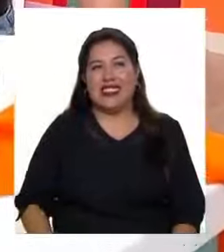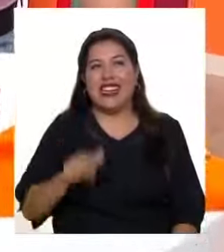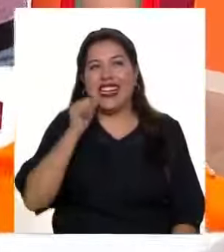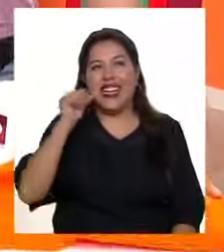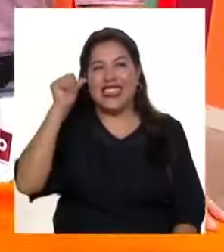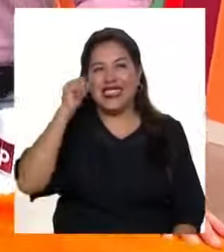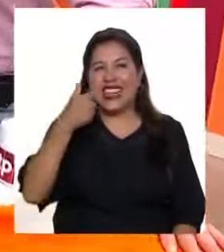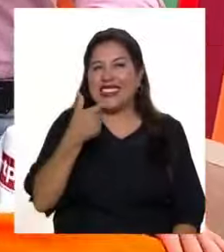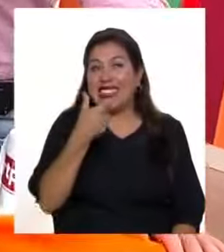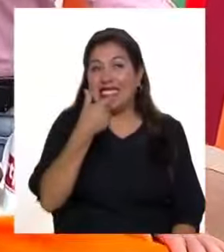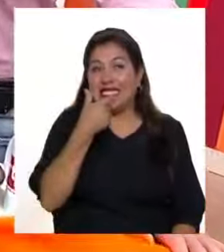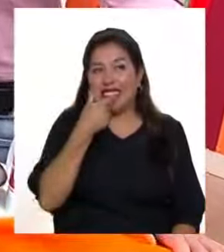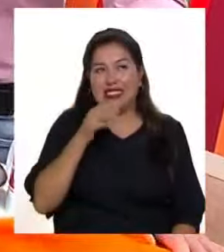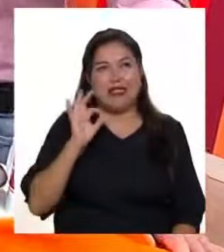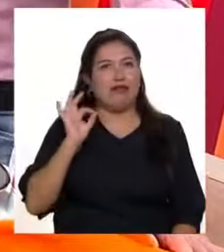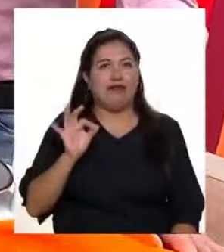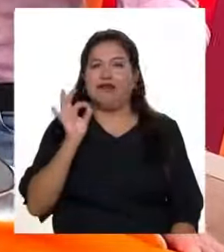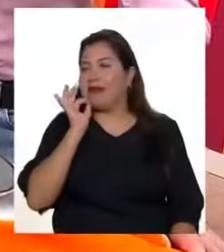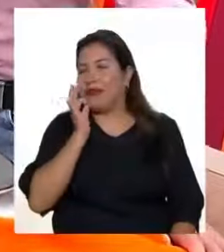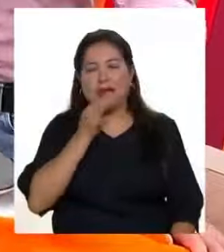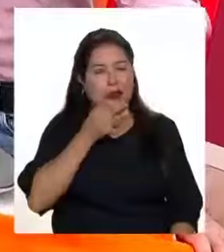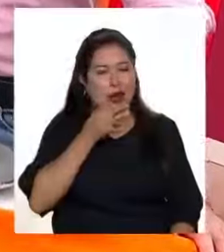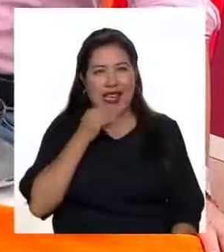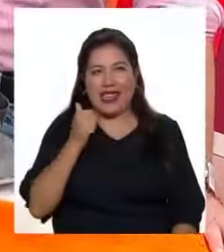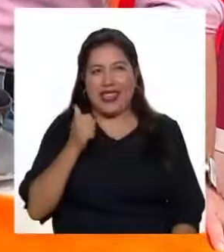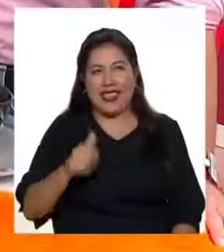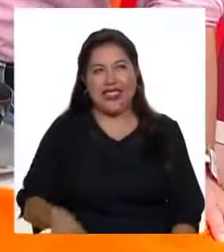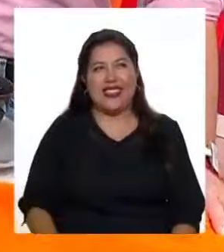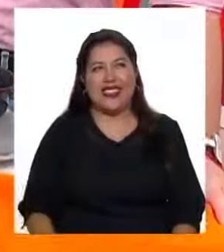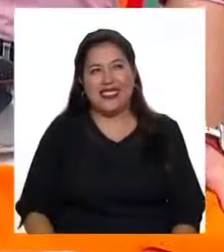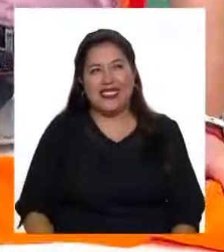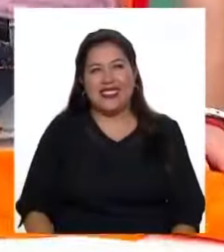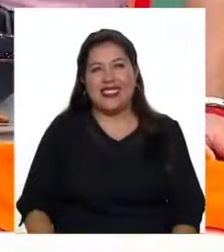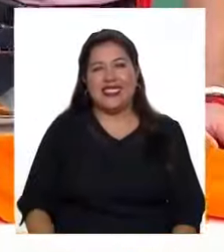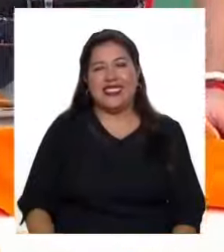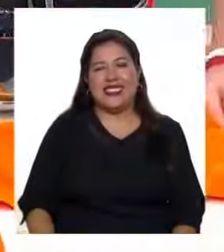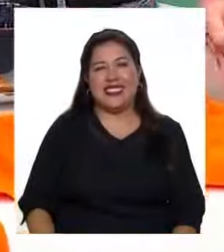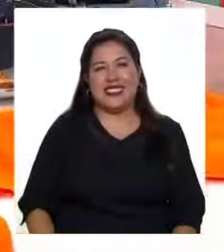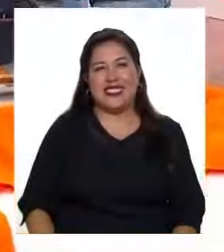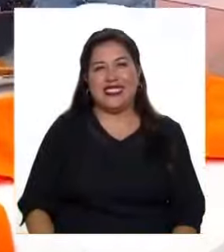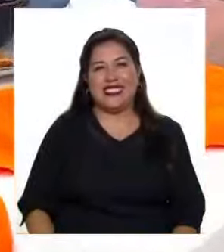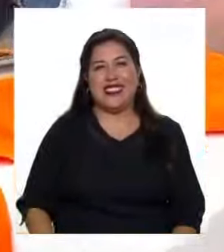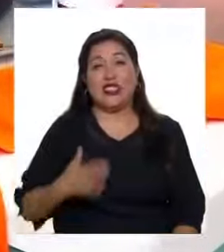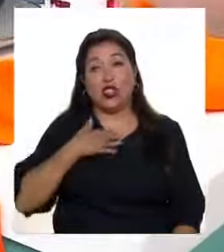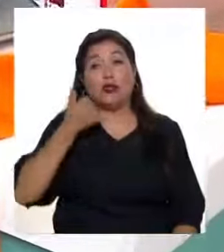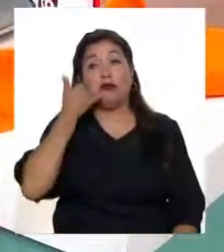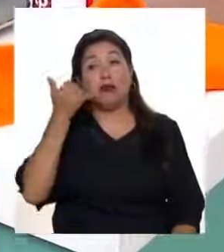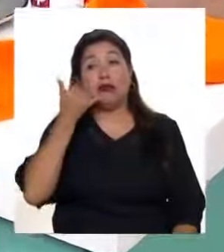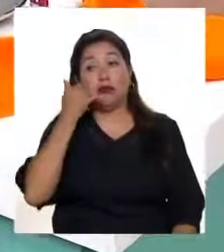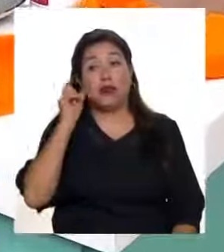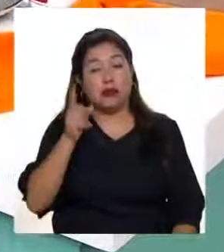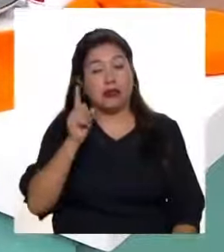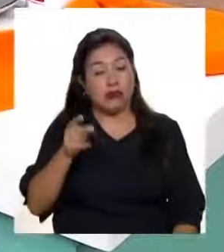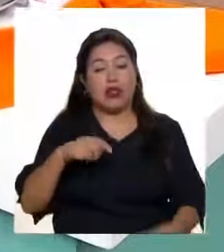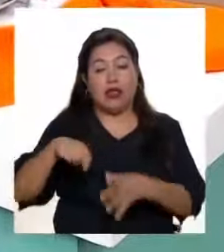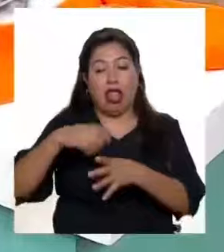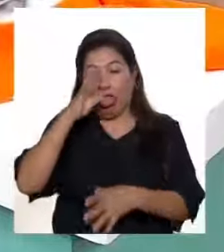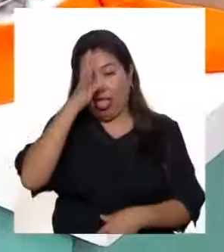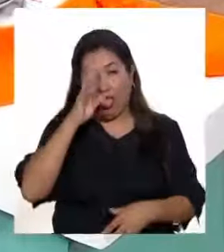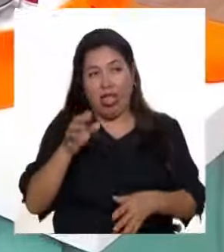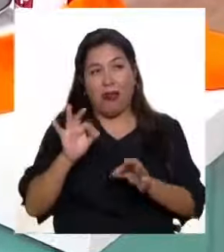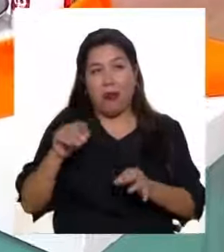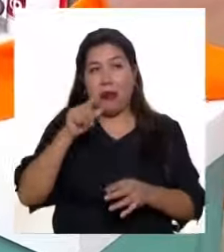una dieta de pollo, una cosa espectacular. Claro que con mi guía, ¿no? Le dije, escúchame, pero tienes que poner esto, eso, siempre, esto, ser así, eso. ¿Por qué siempre pero me hiciste